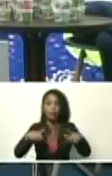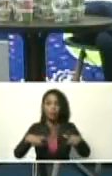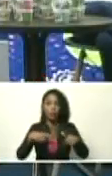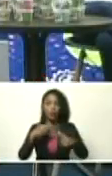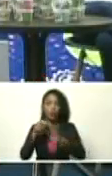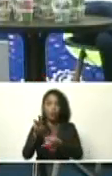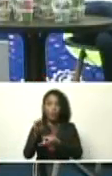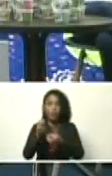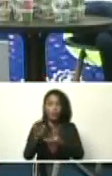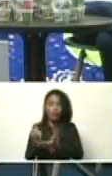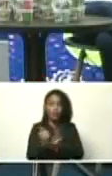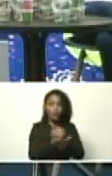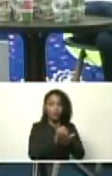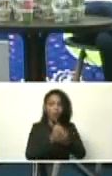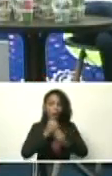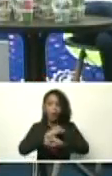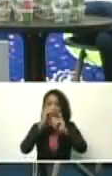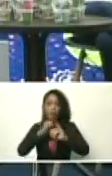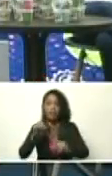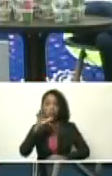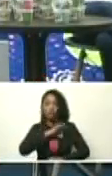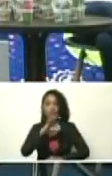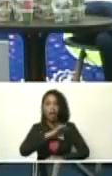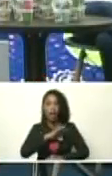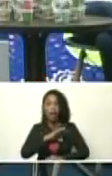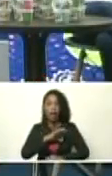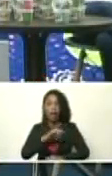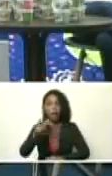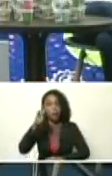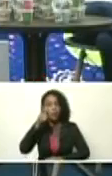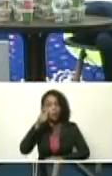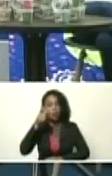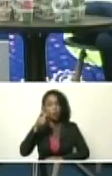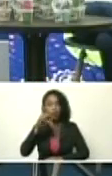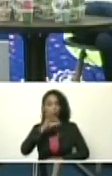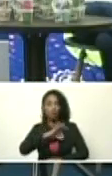riqueza en felicidad social, en seguridad social,